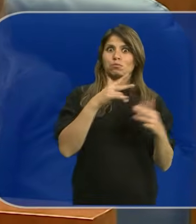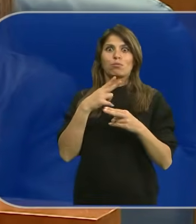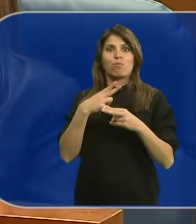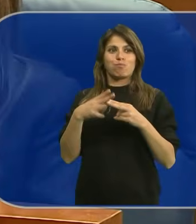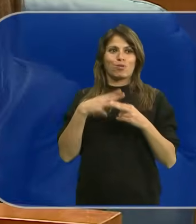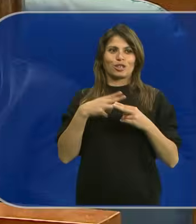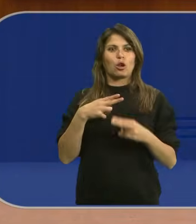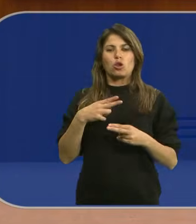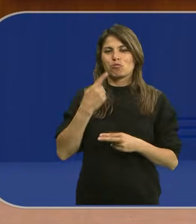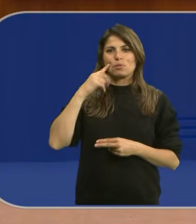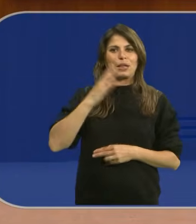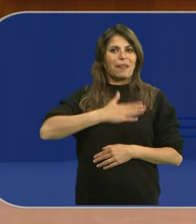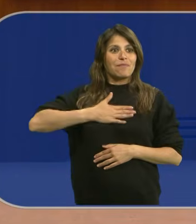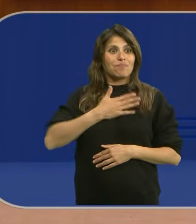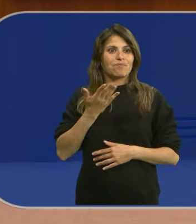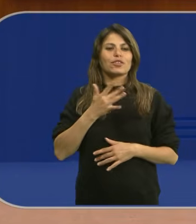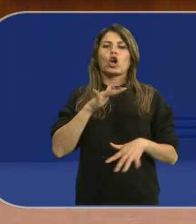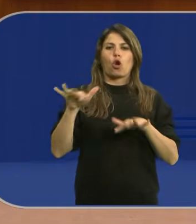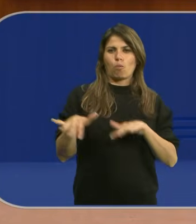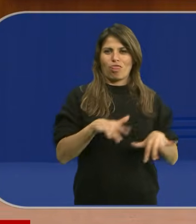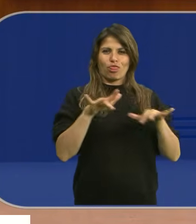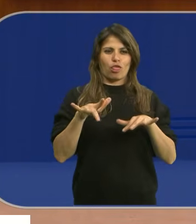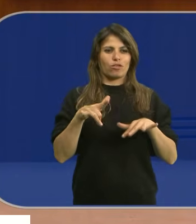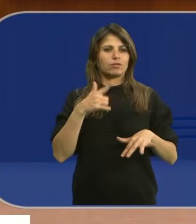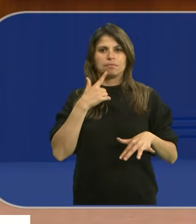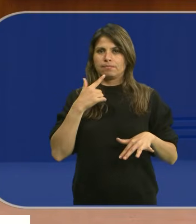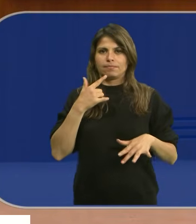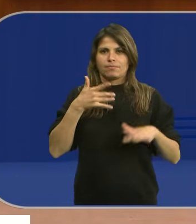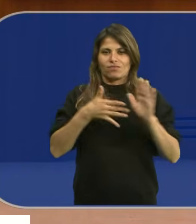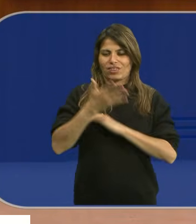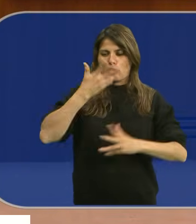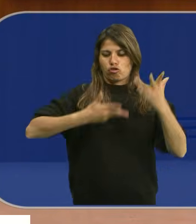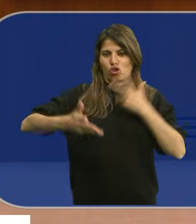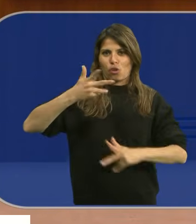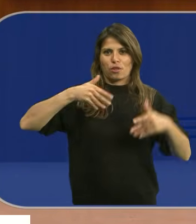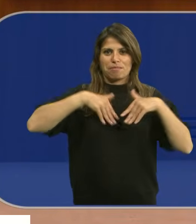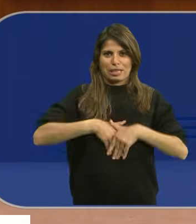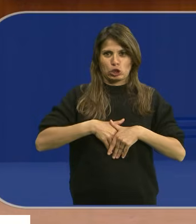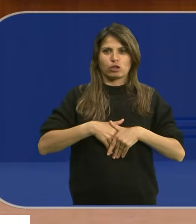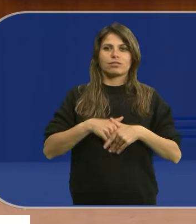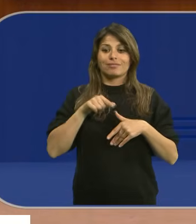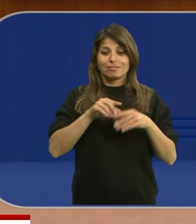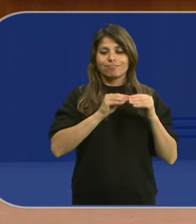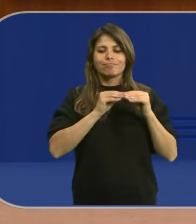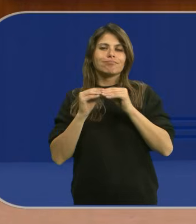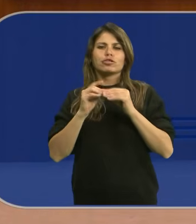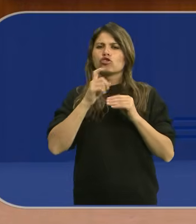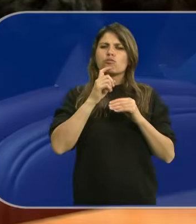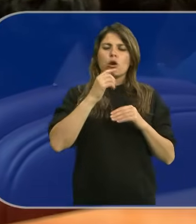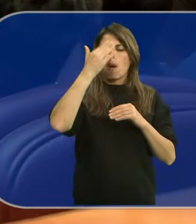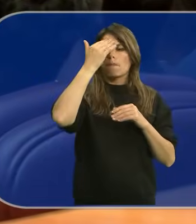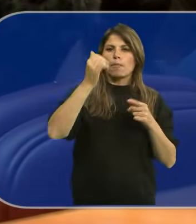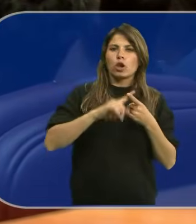muy satisfechos con la experiencia. La convicción es fruto directo del conocimiento y este, a su vez, se logra a base de memoria,